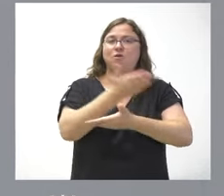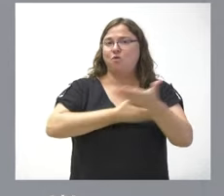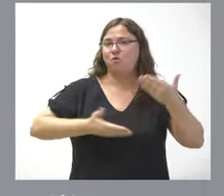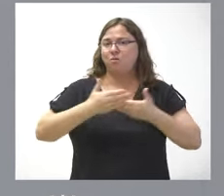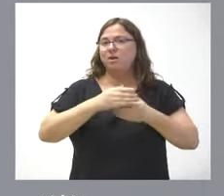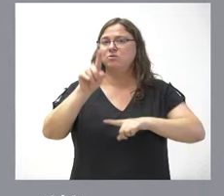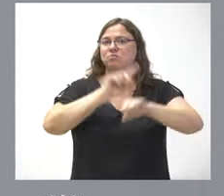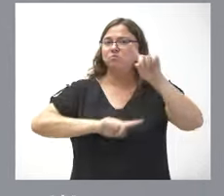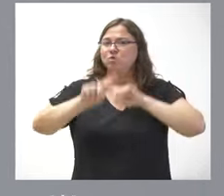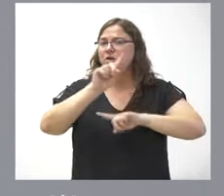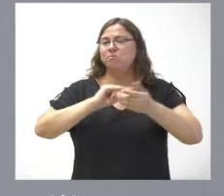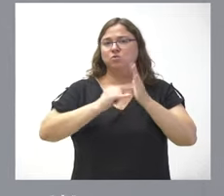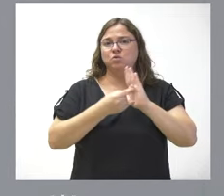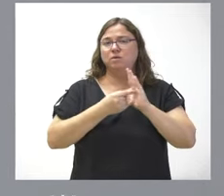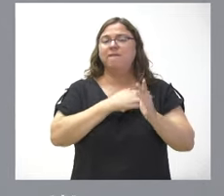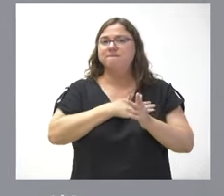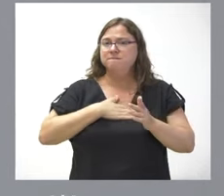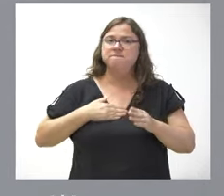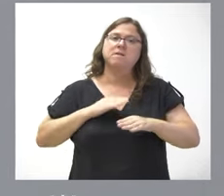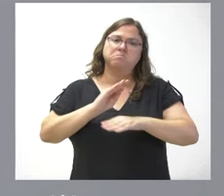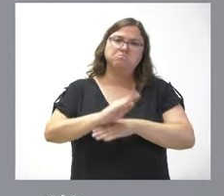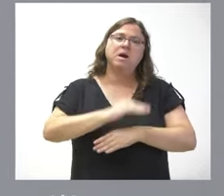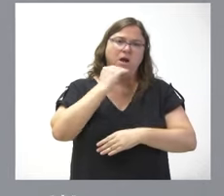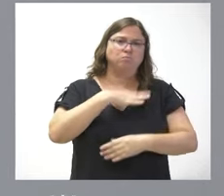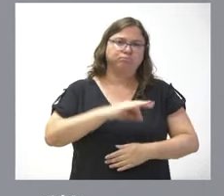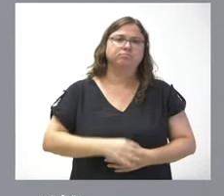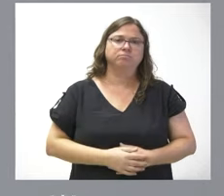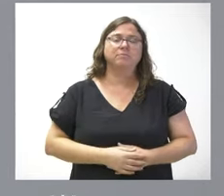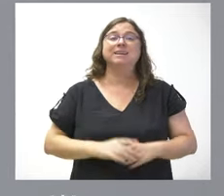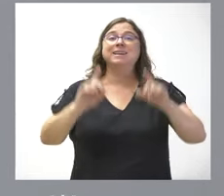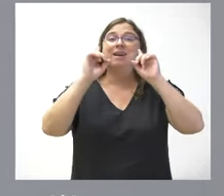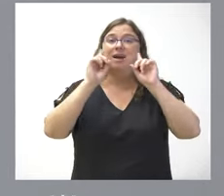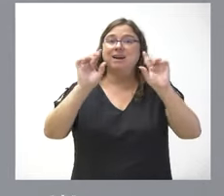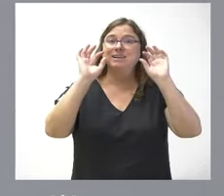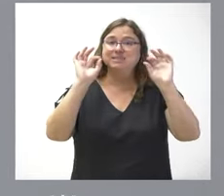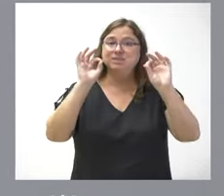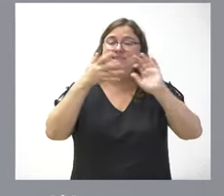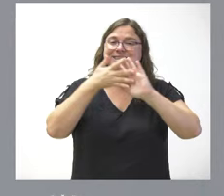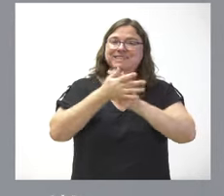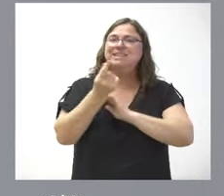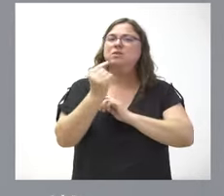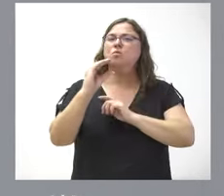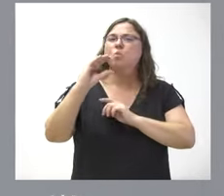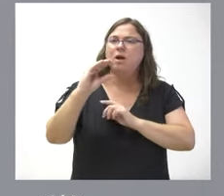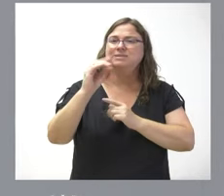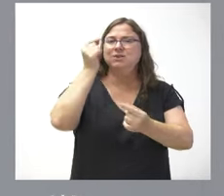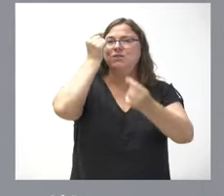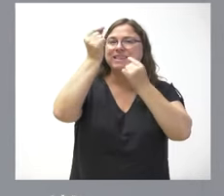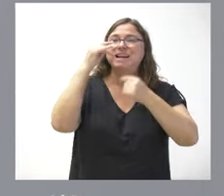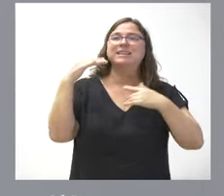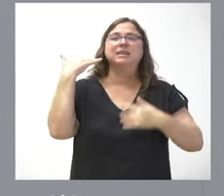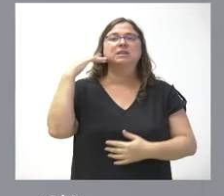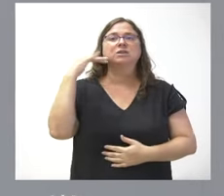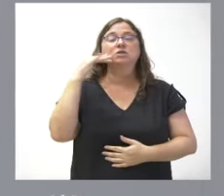pudieran existir y por tanto estamos dispuestos a hacer alguna aportación económica al respecto en el caso concreto de la definición de las cuantías contenido y detalle de Soria